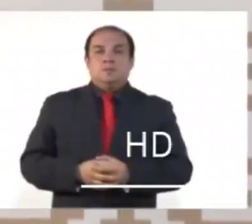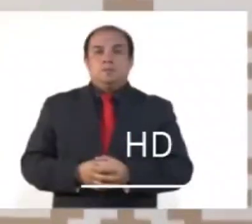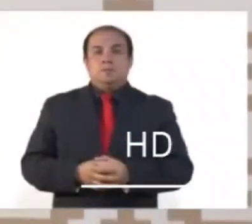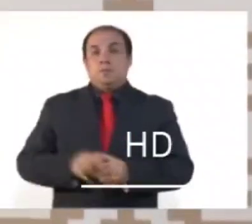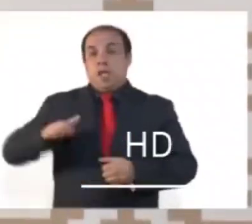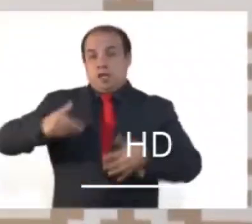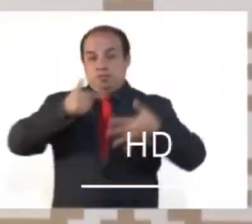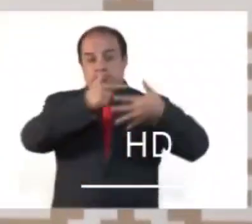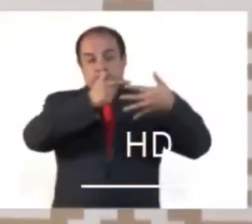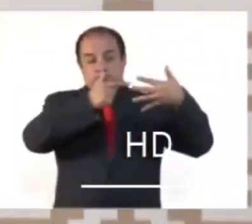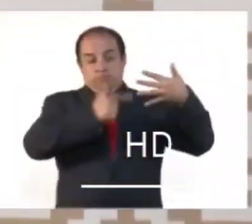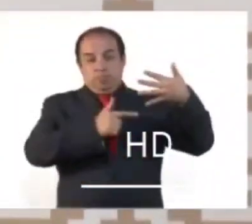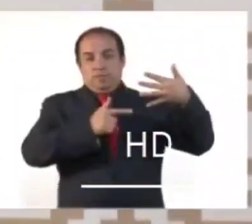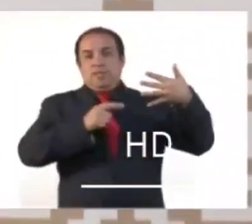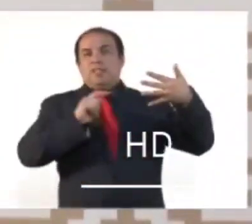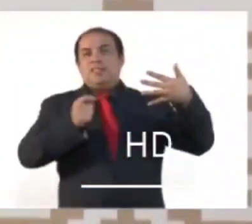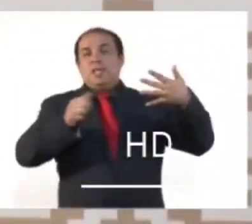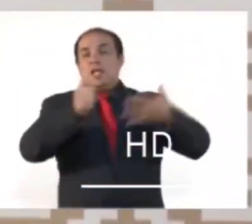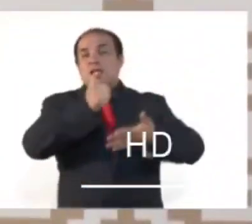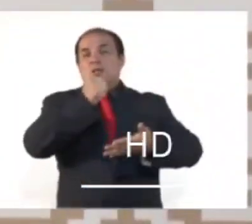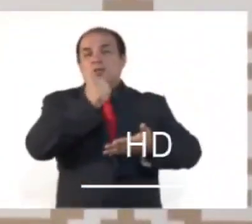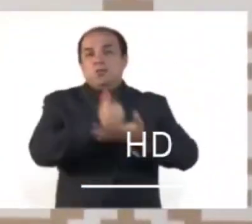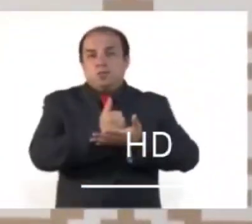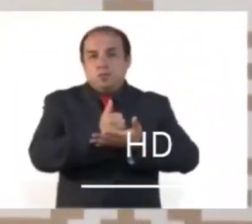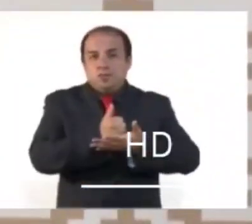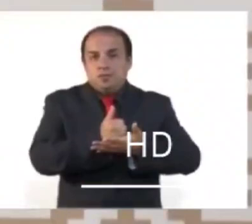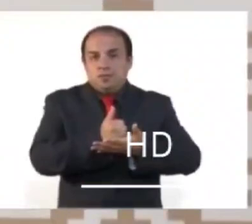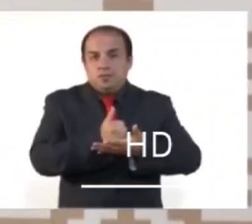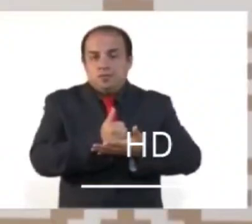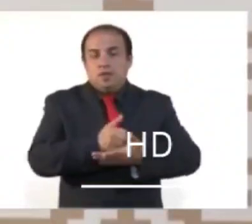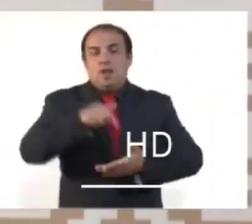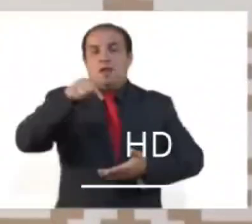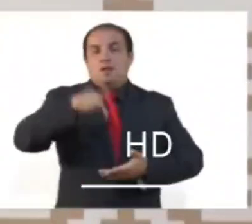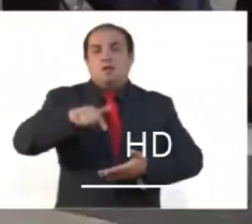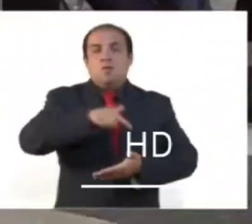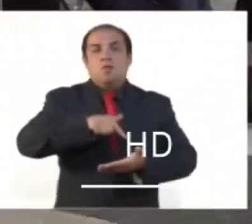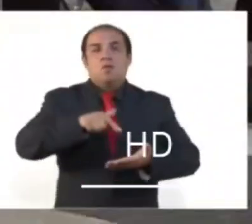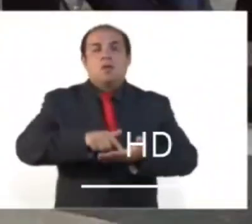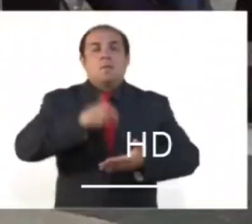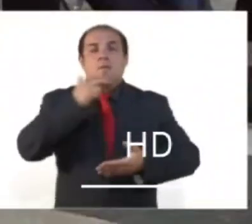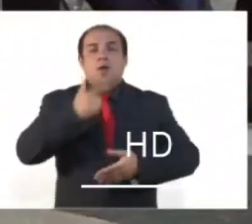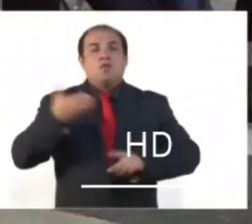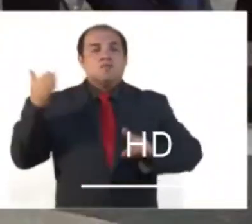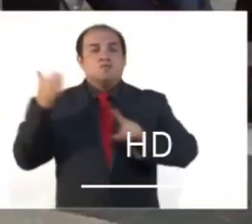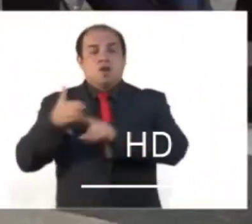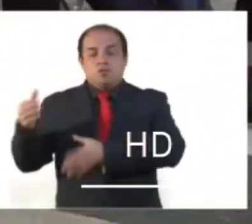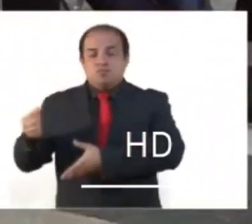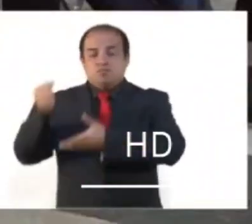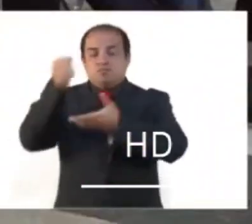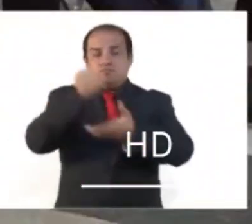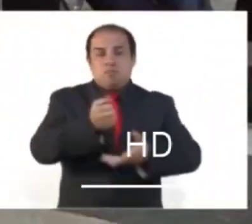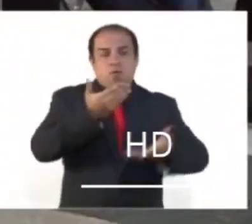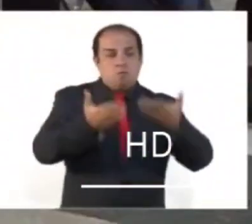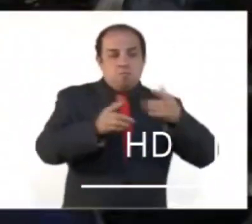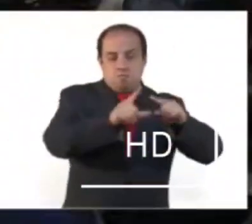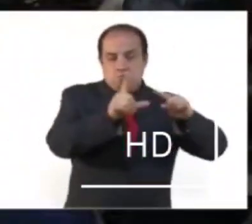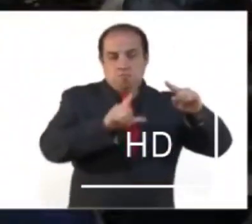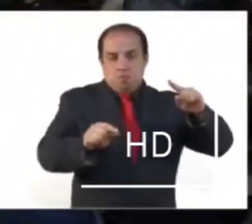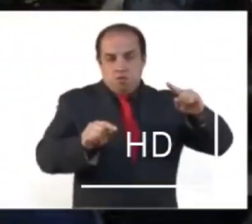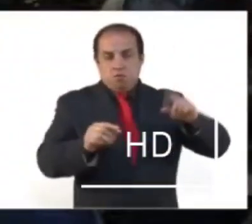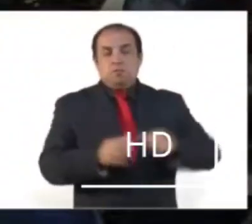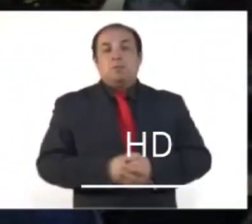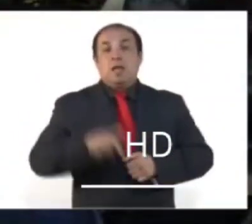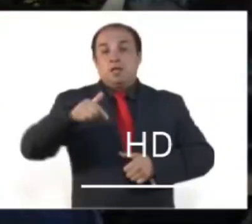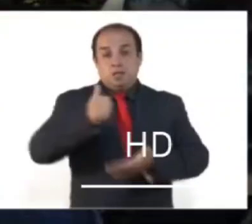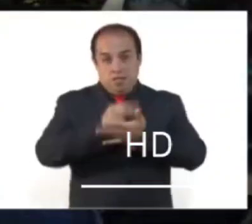todo ello, la ciudad se vuelve, sin duda, el mejor lugar para invertir en todo el país.